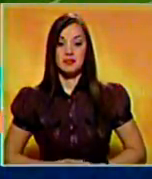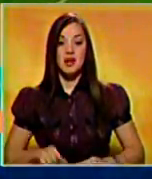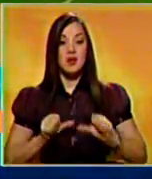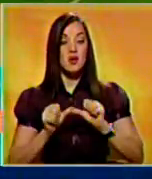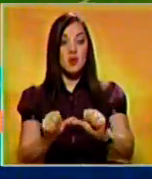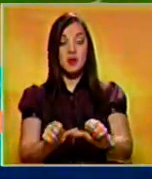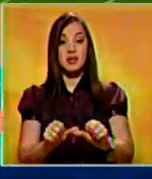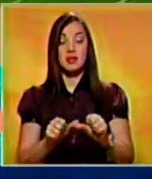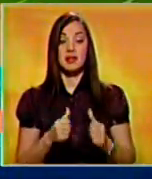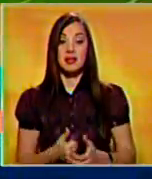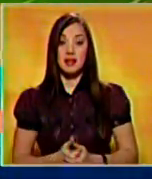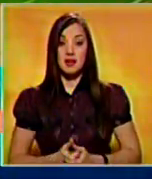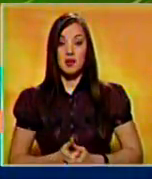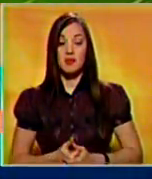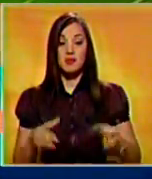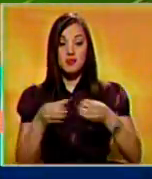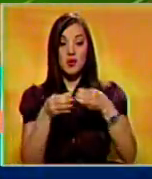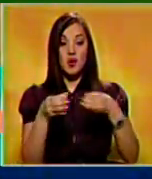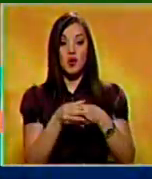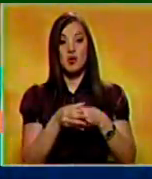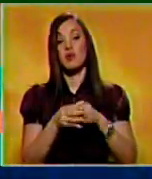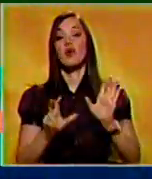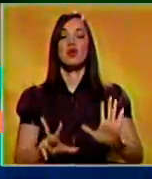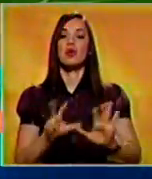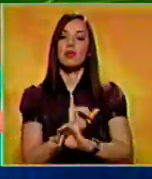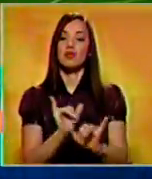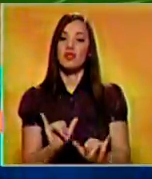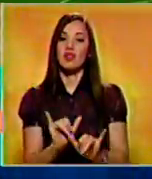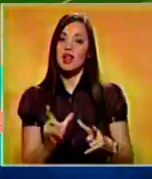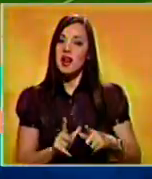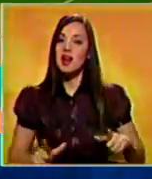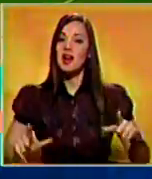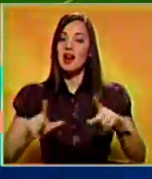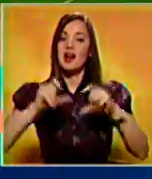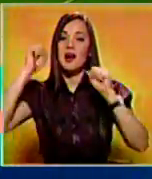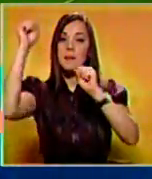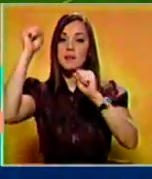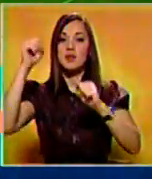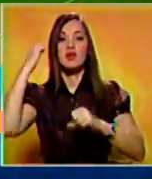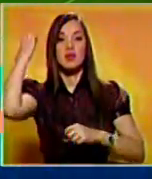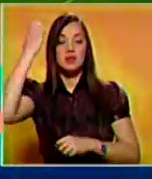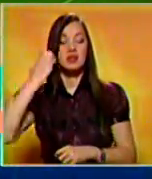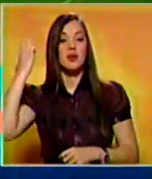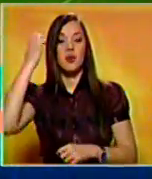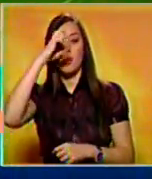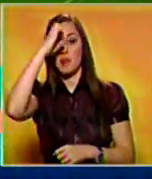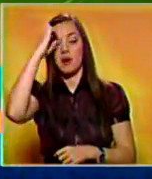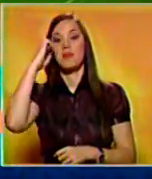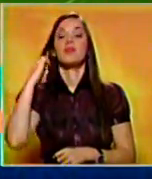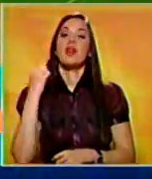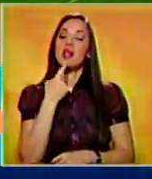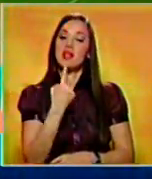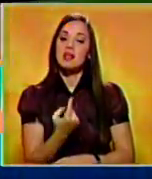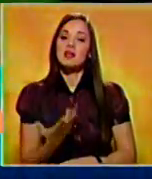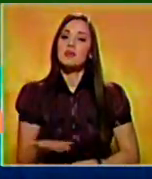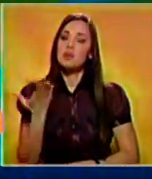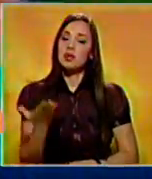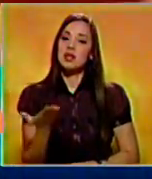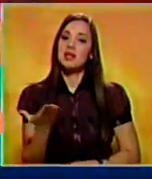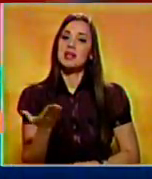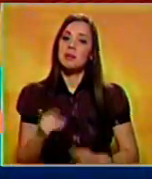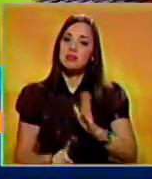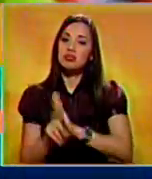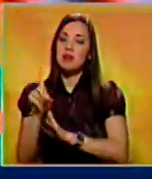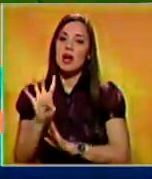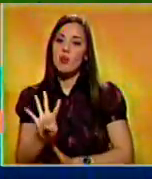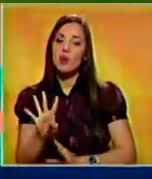Continuamos ahora con la acción de los partidos de ida de los octavos de final de la Liga de Campeones de Europa. Este martes el FC Barcelona dio un paso importante para avanzar a los cuartos de final.